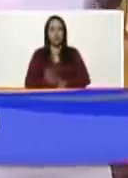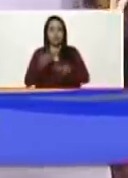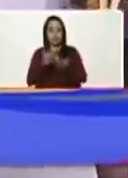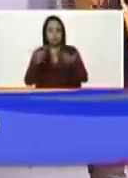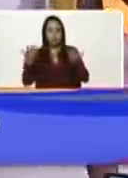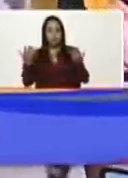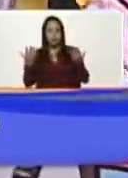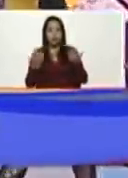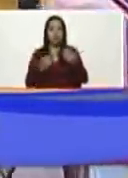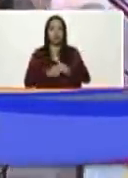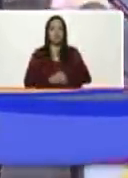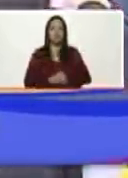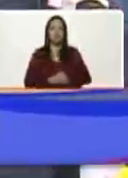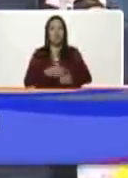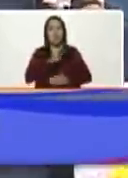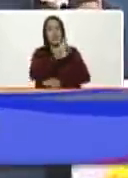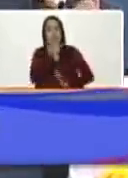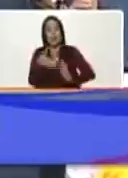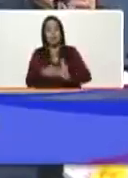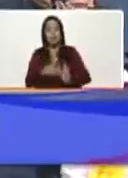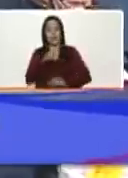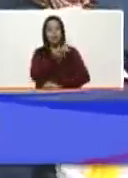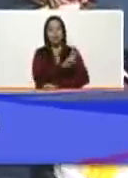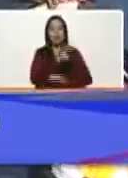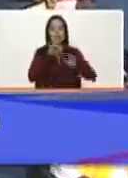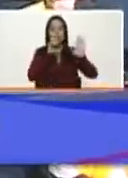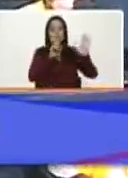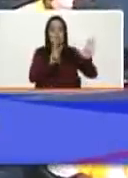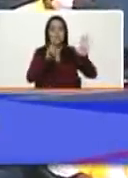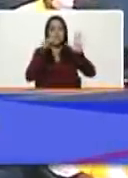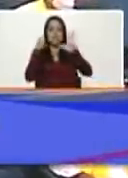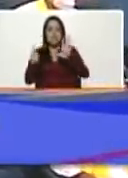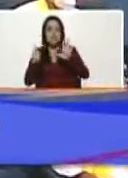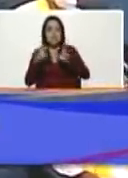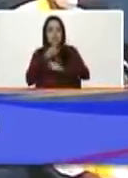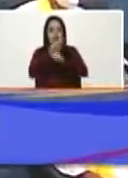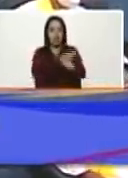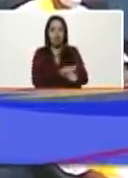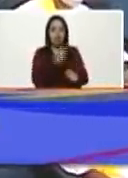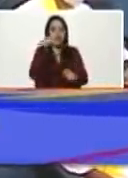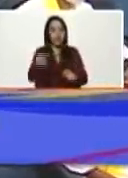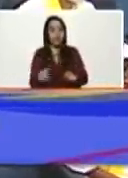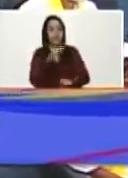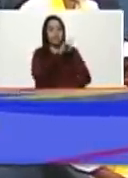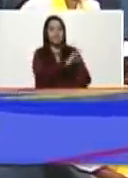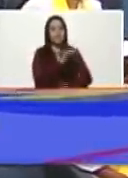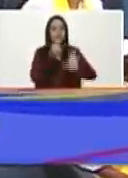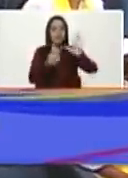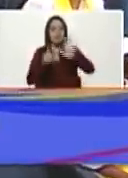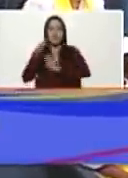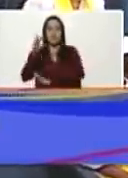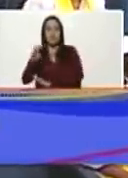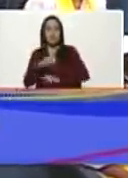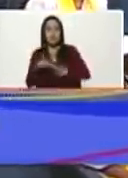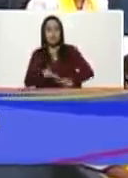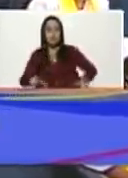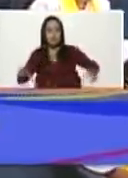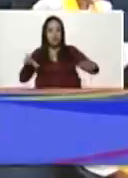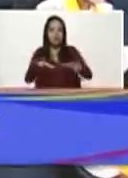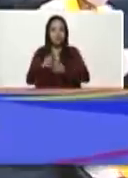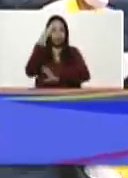3.276 graduandos en el territorio nacional, 374 están presentes en el Teatro de la Academia Militar del